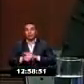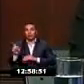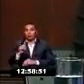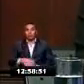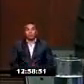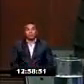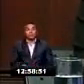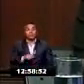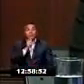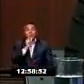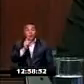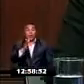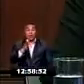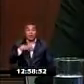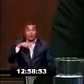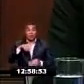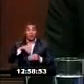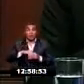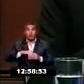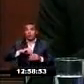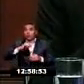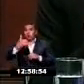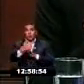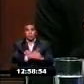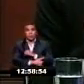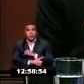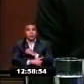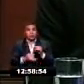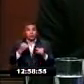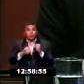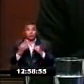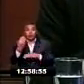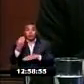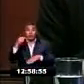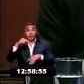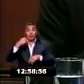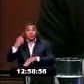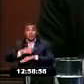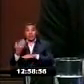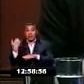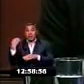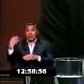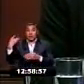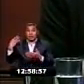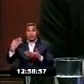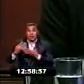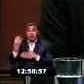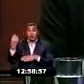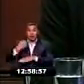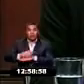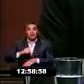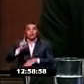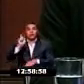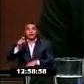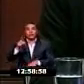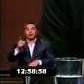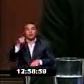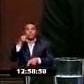Quienes hayan estado en cualquiera de estos países durante los últimos 14 días e ingresen al Ecuador tendrán que someterse a un